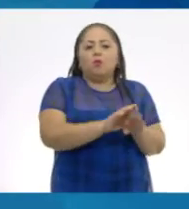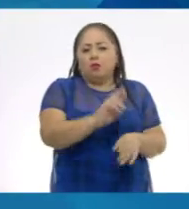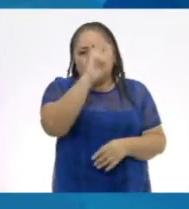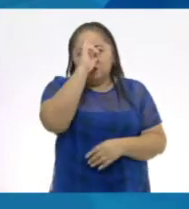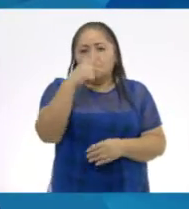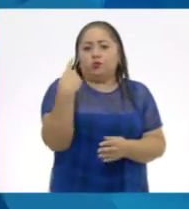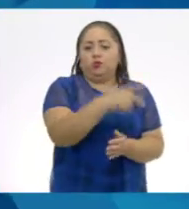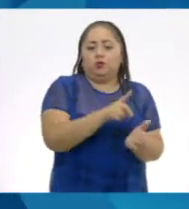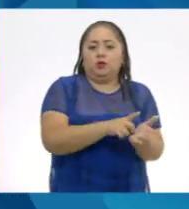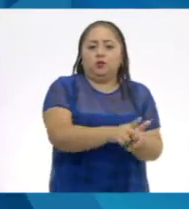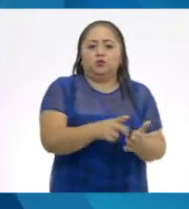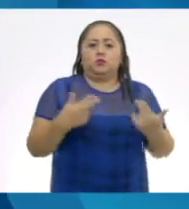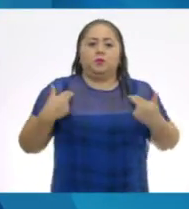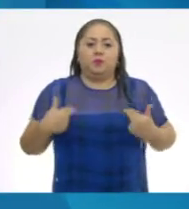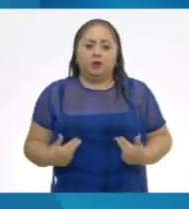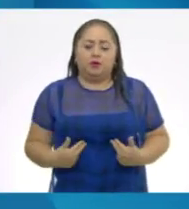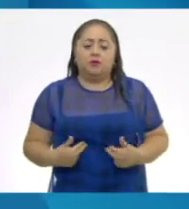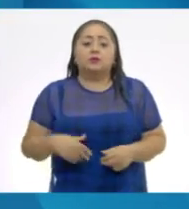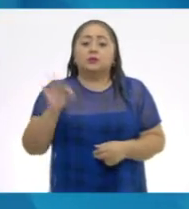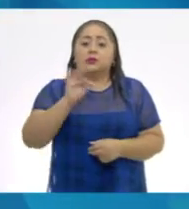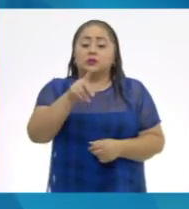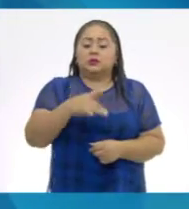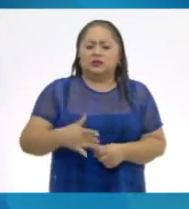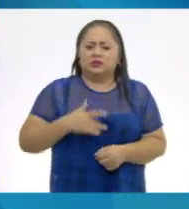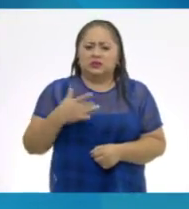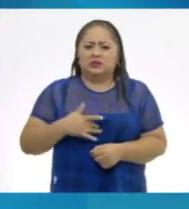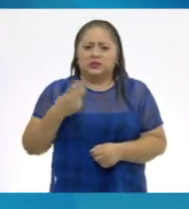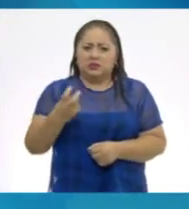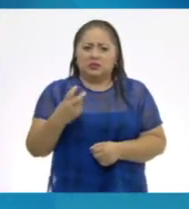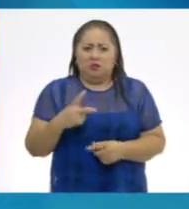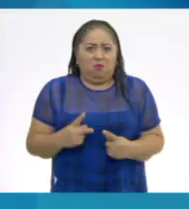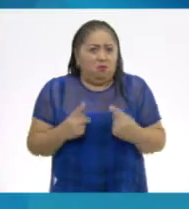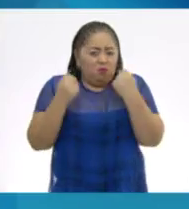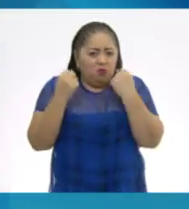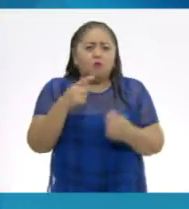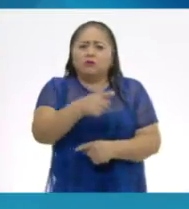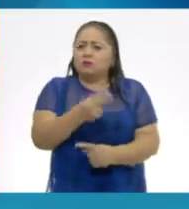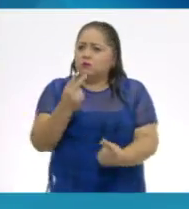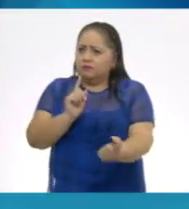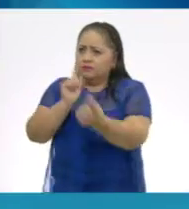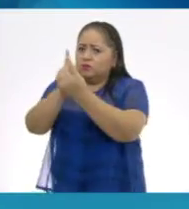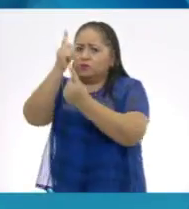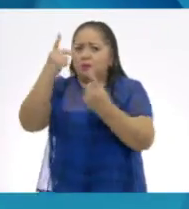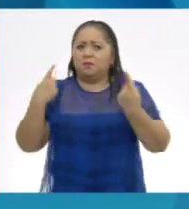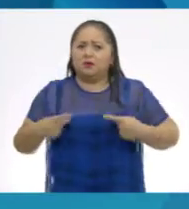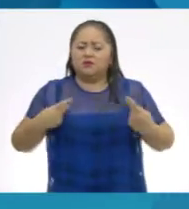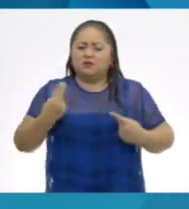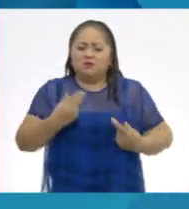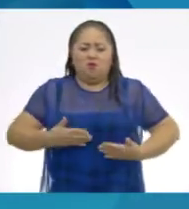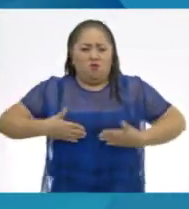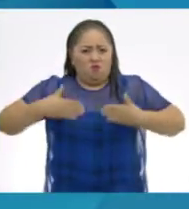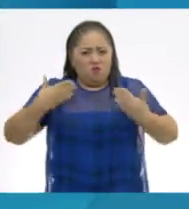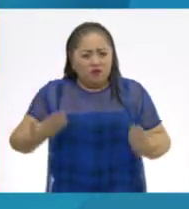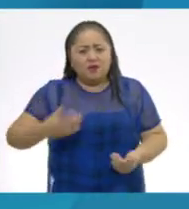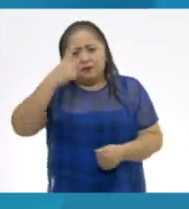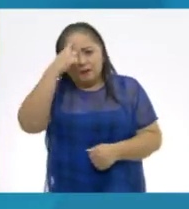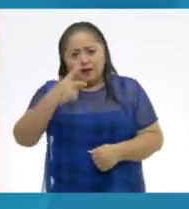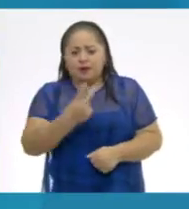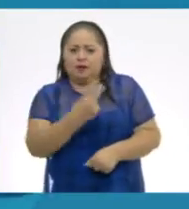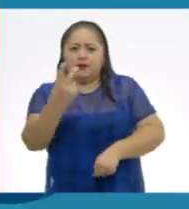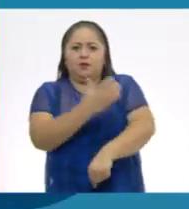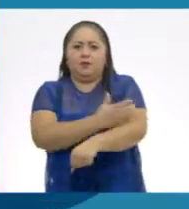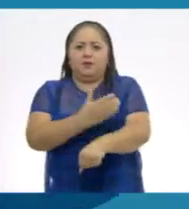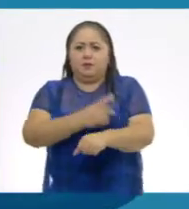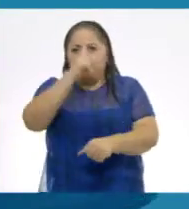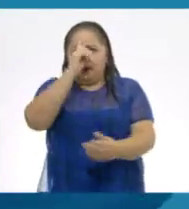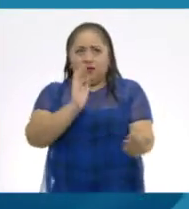de tus derechos humanos. Si sientes que estos son violados, acércate a una persona de confianza para que te acompañe ante